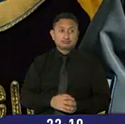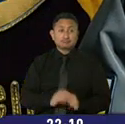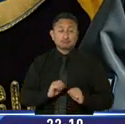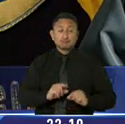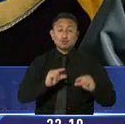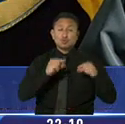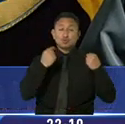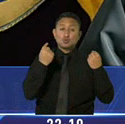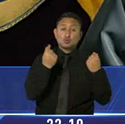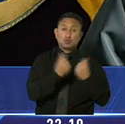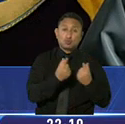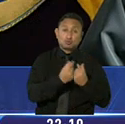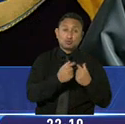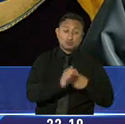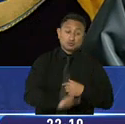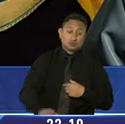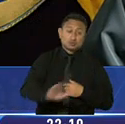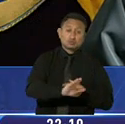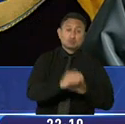de la jerarquía